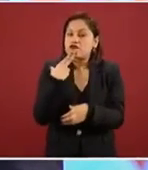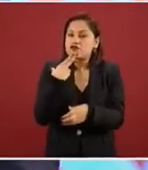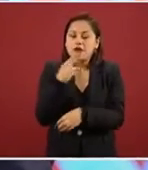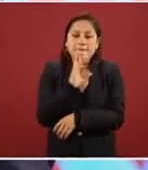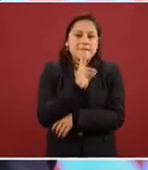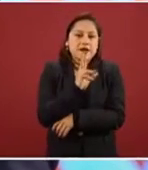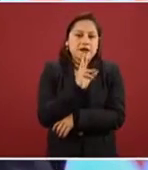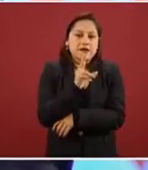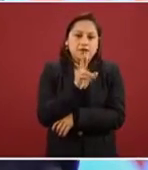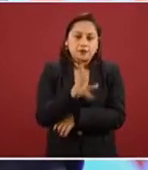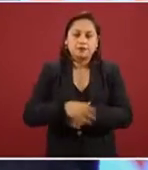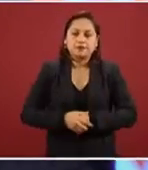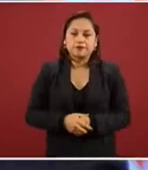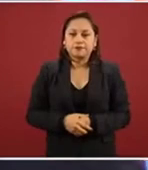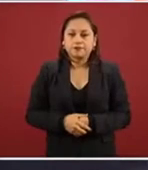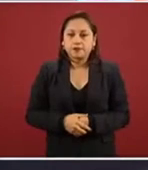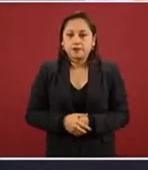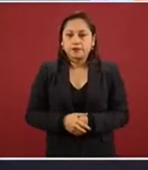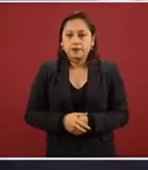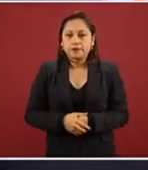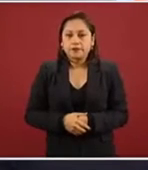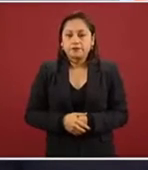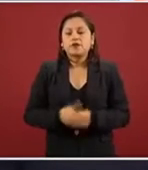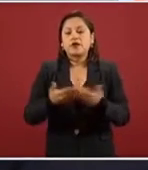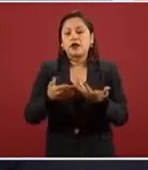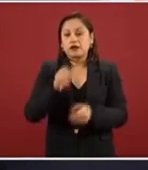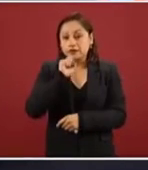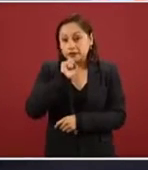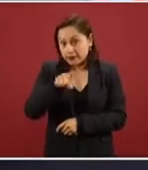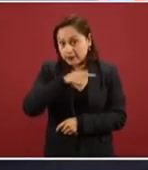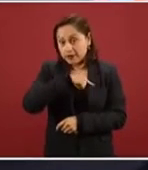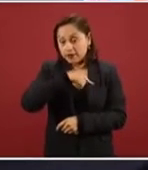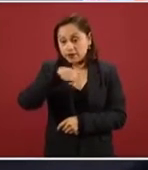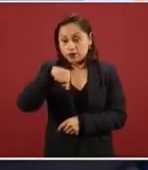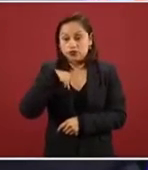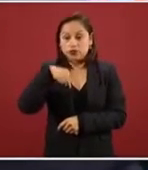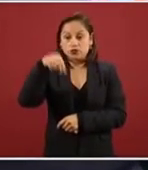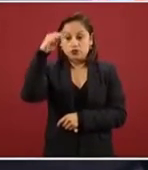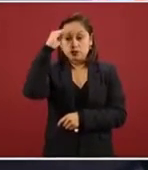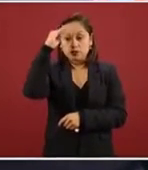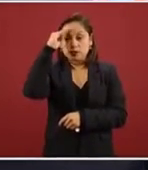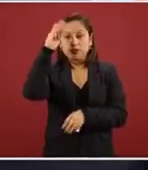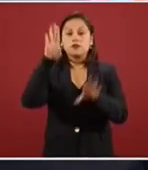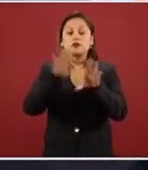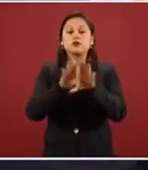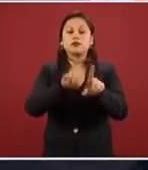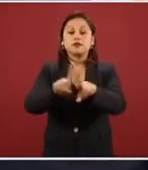protección civil. Además, estamos ocupados en que cada uno